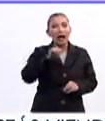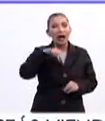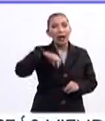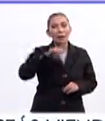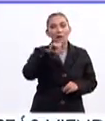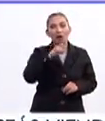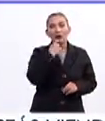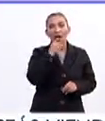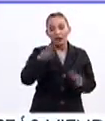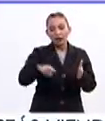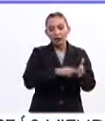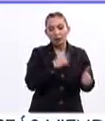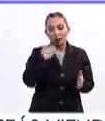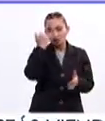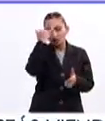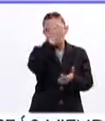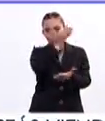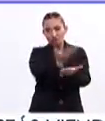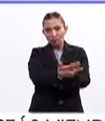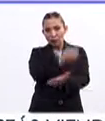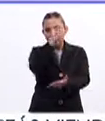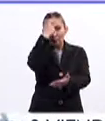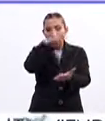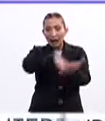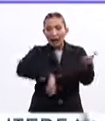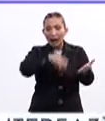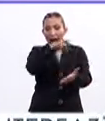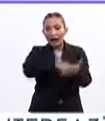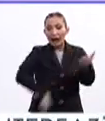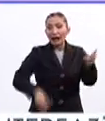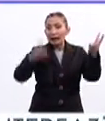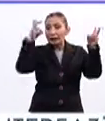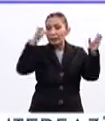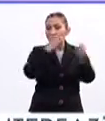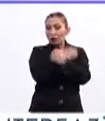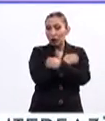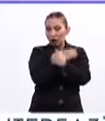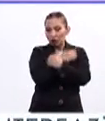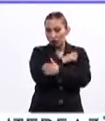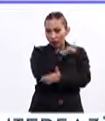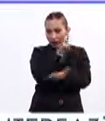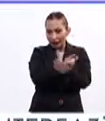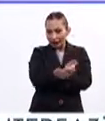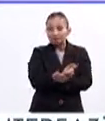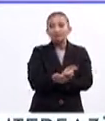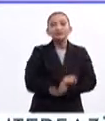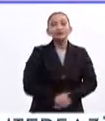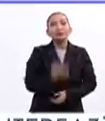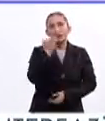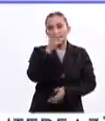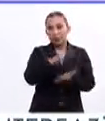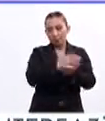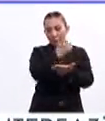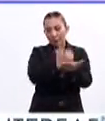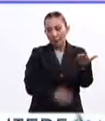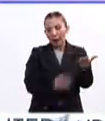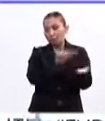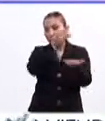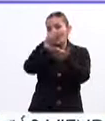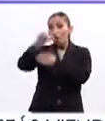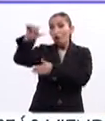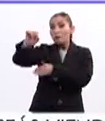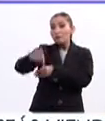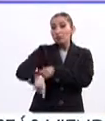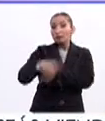López Obrador, firmó una iniciativa de reforma constitucional en materia educativa, como bien lo has delineado ya. Este documento será enviado